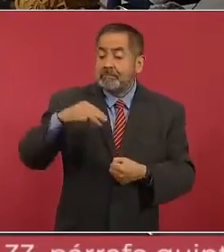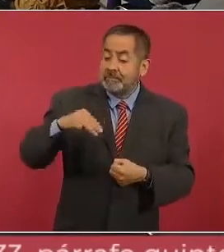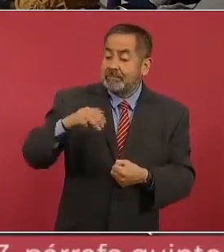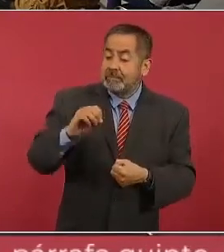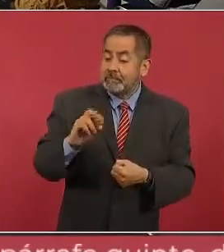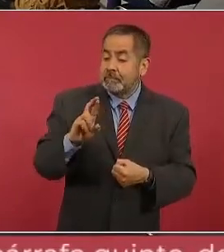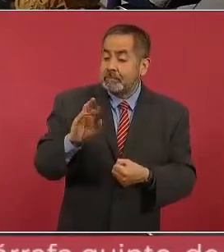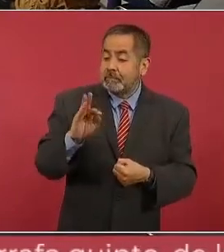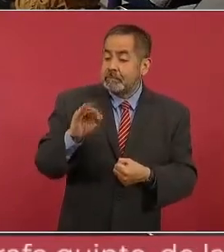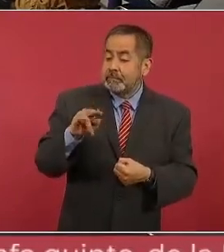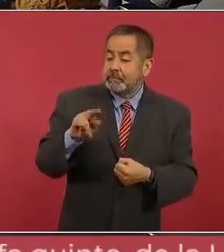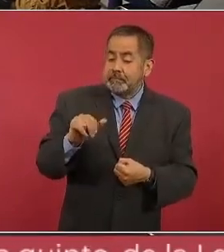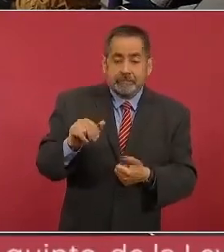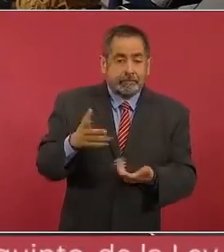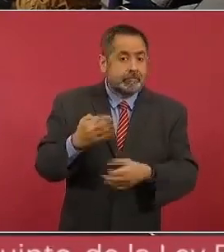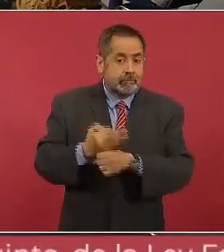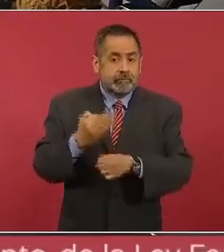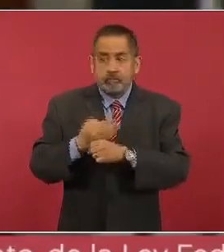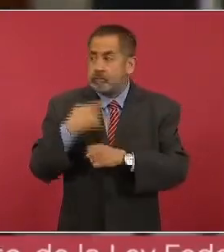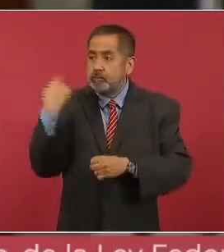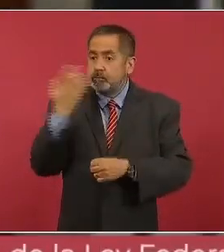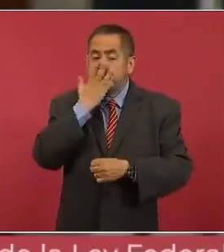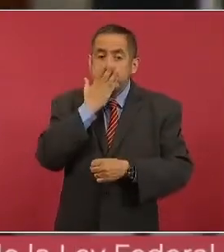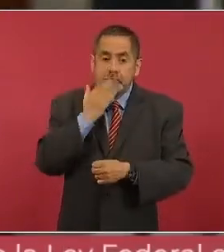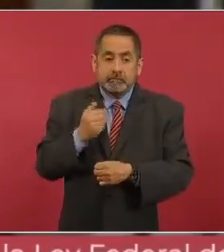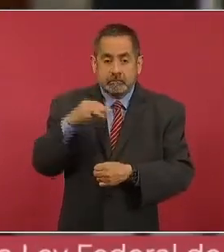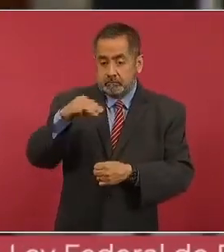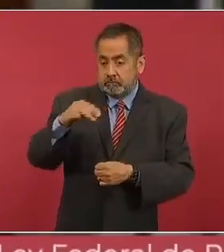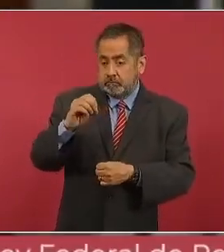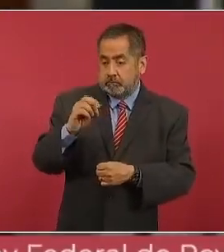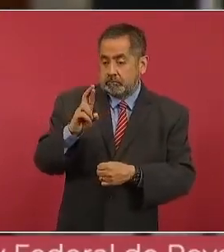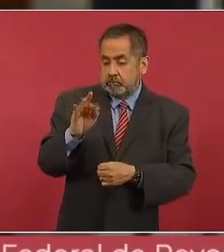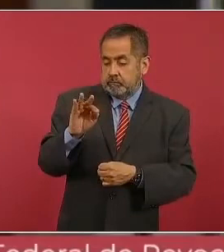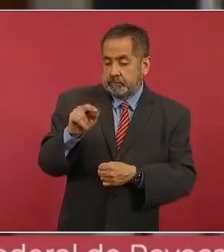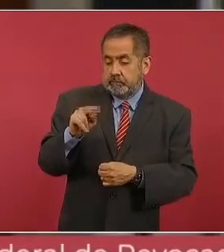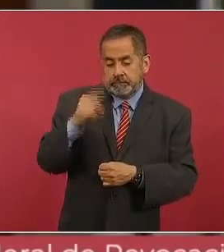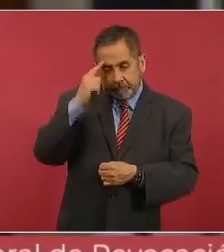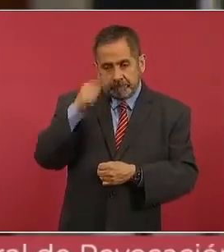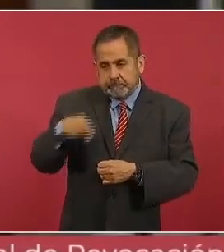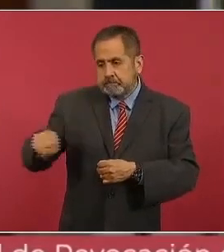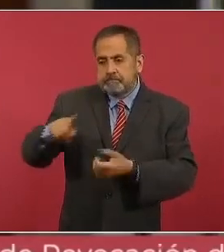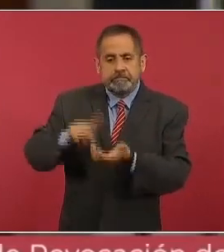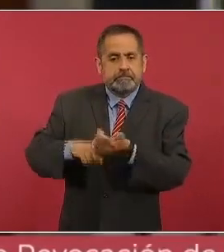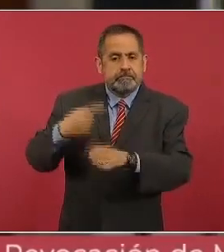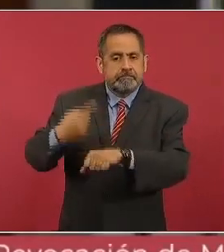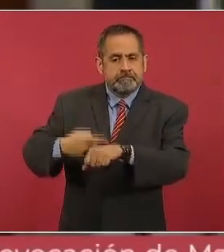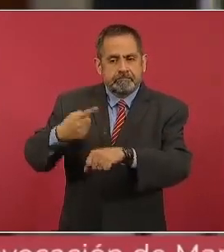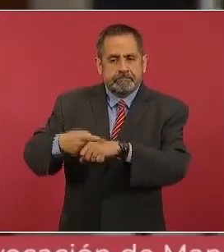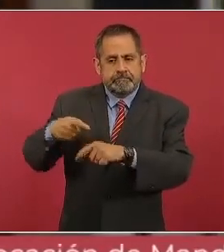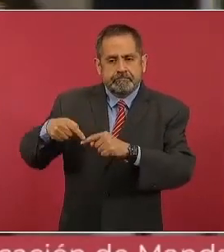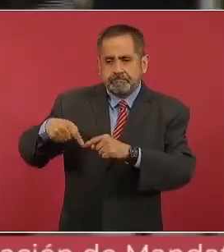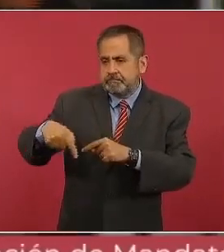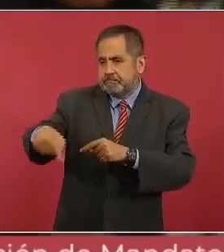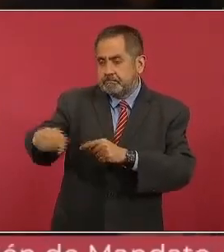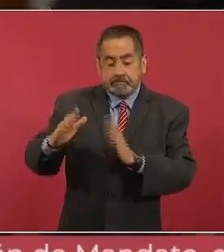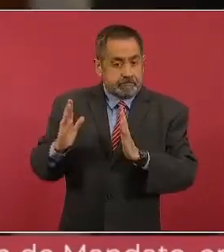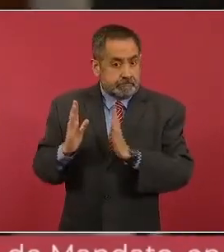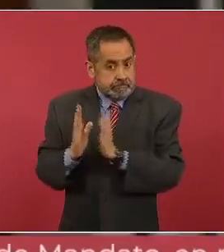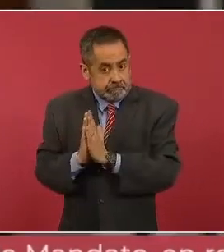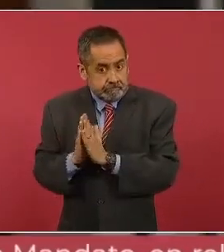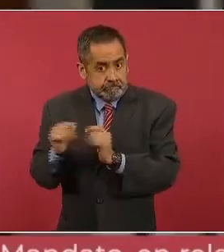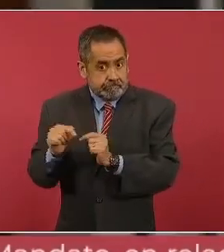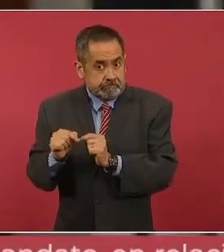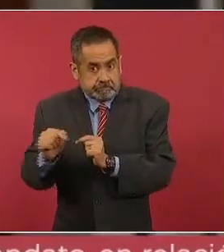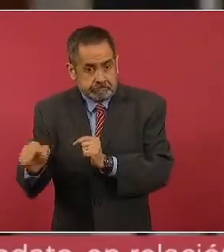Actualmente tenemos un déficit de morfina para los enfermos de terminales y